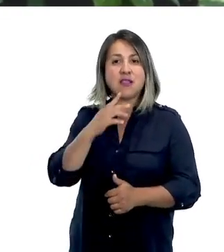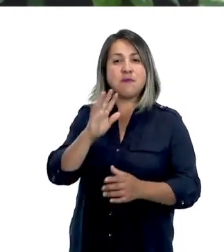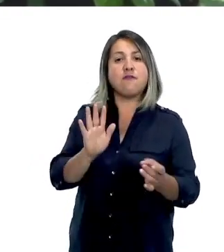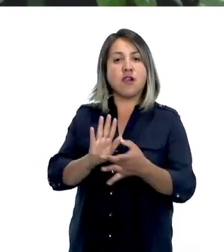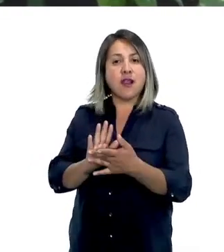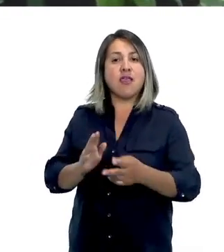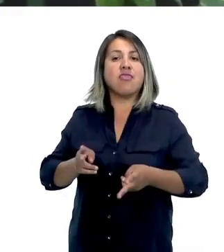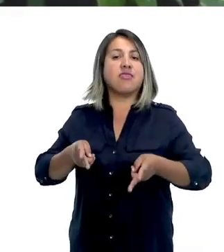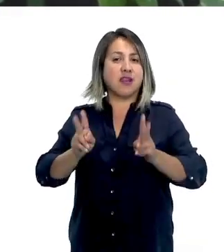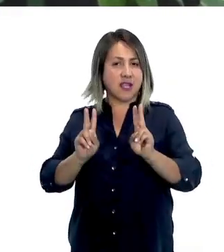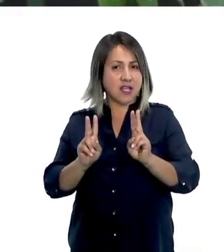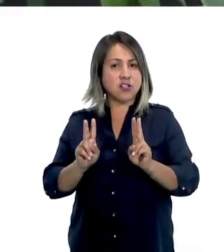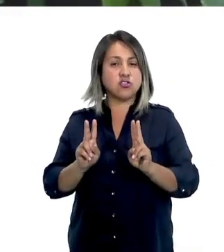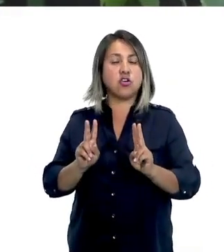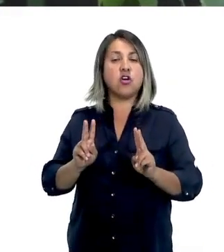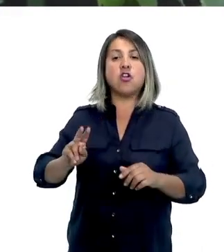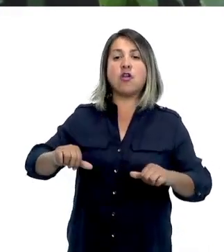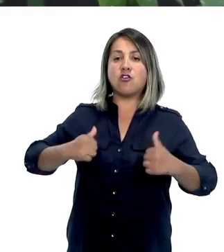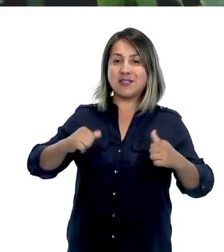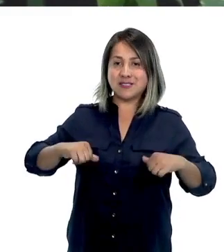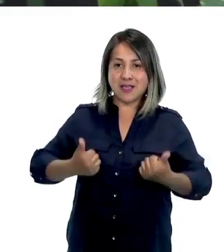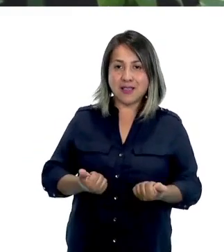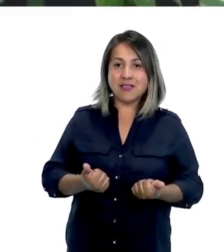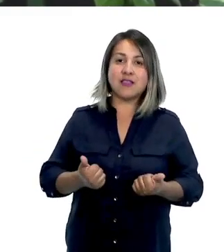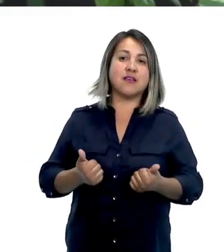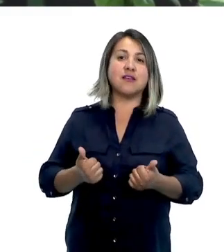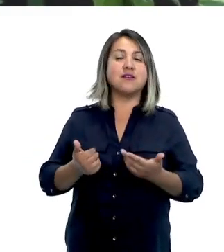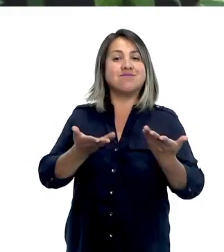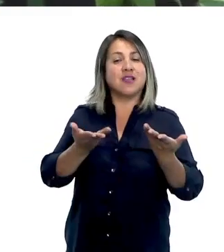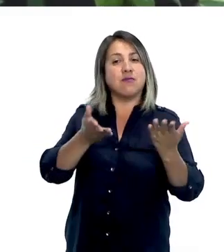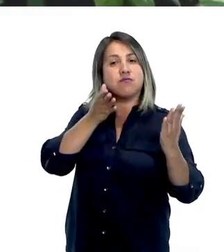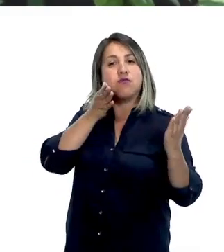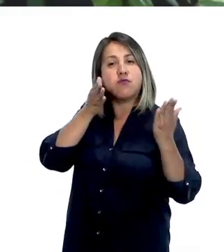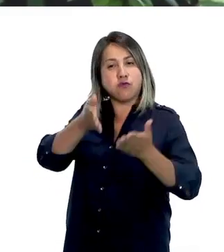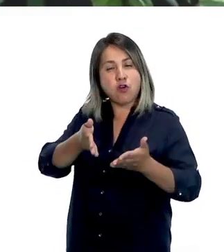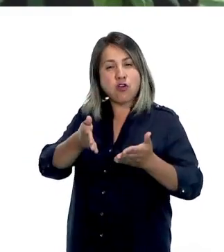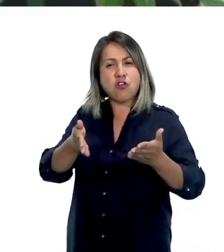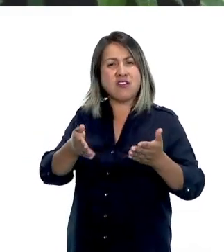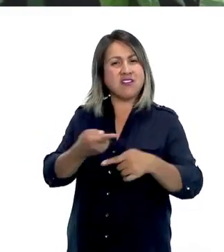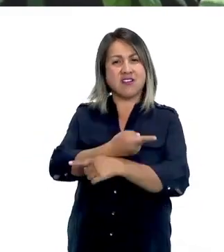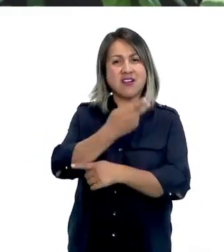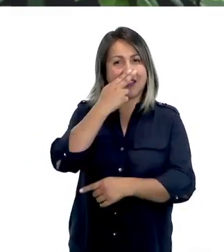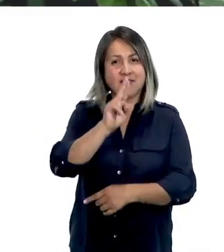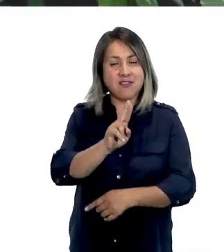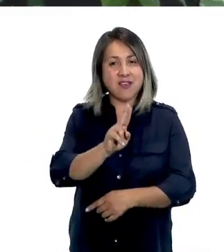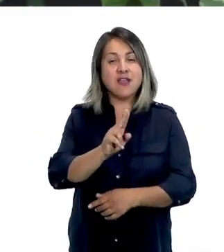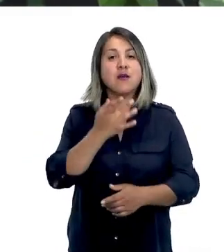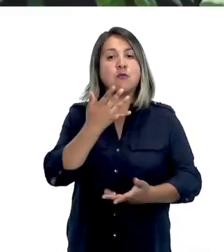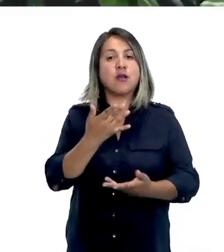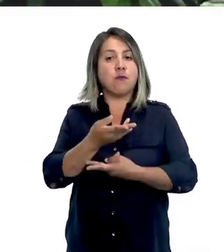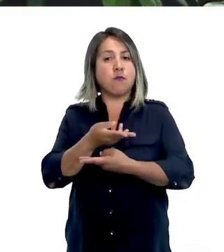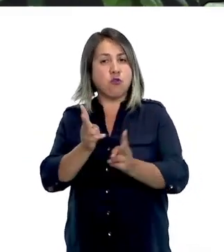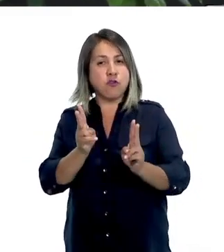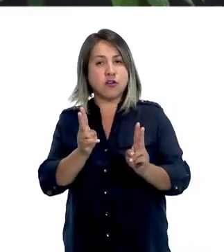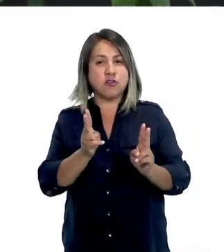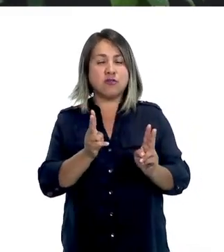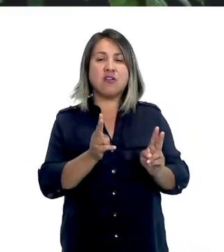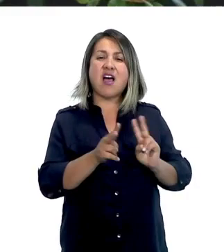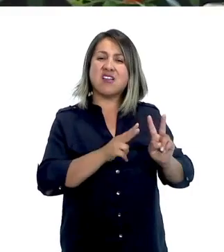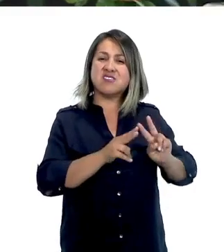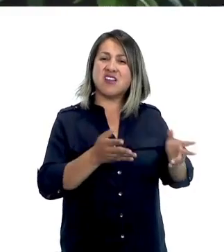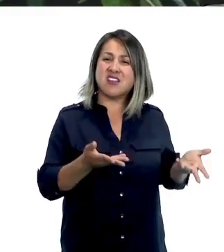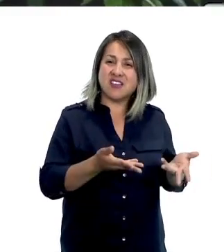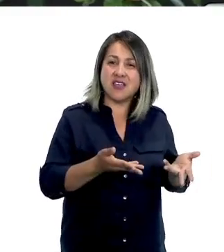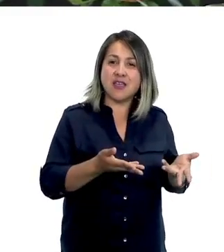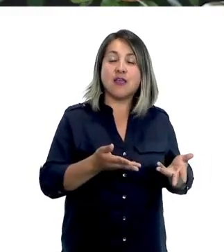manera indebida y vulneratoria también de derechos de adolescentes, precisamente poniendo un foco contrario a aquello